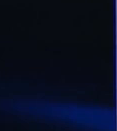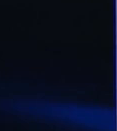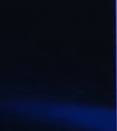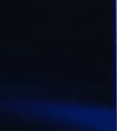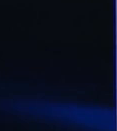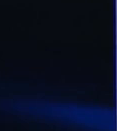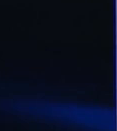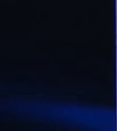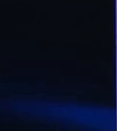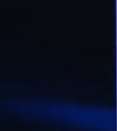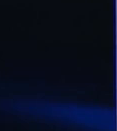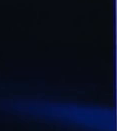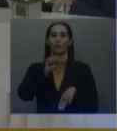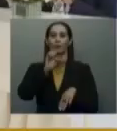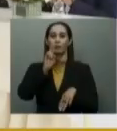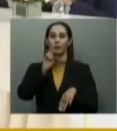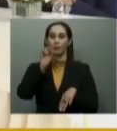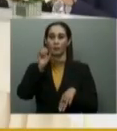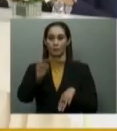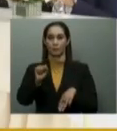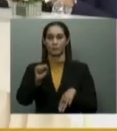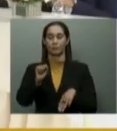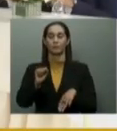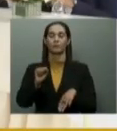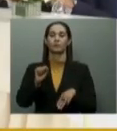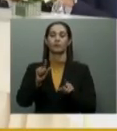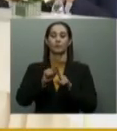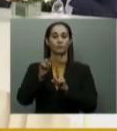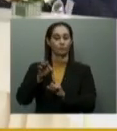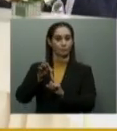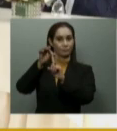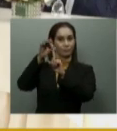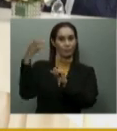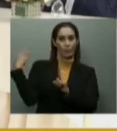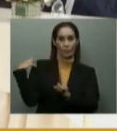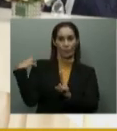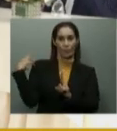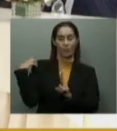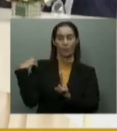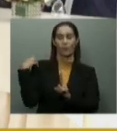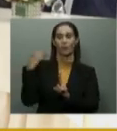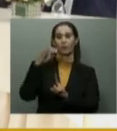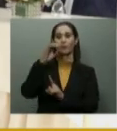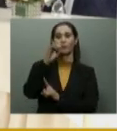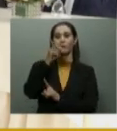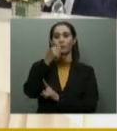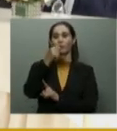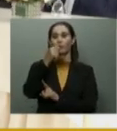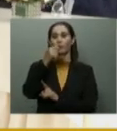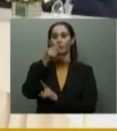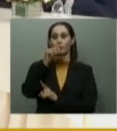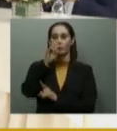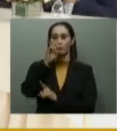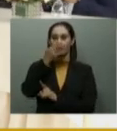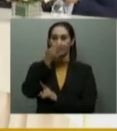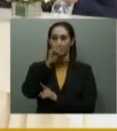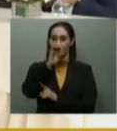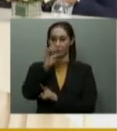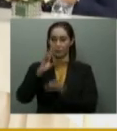a ganarse sus clips en santo domingo y el distrito nacional sencillamente por lo siguiente la creación